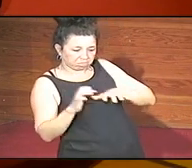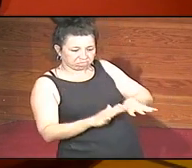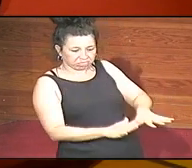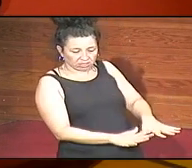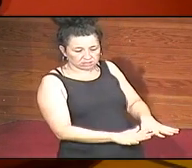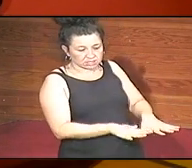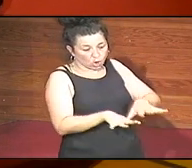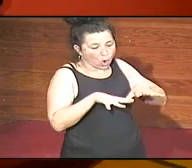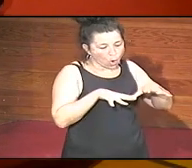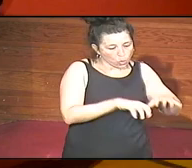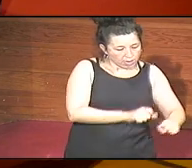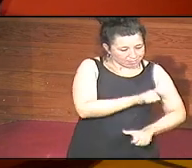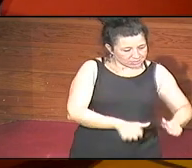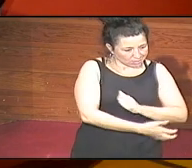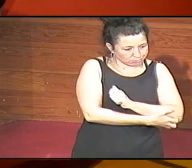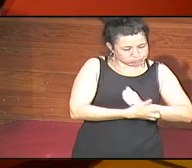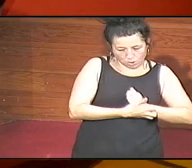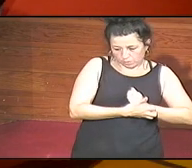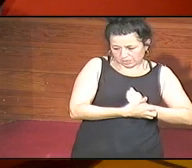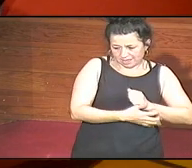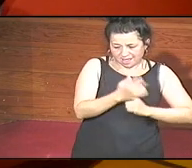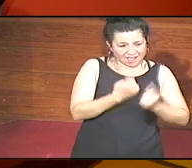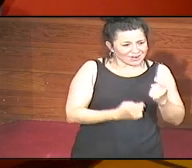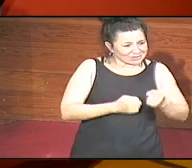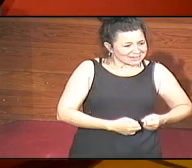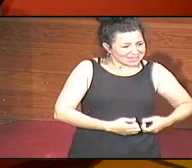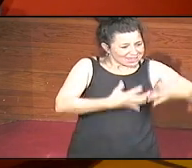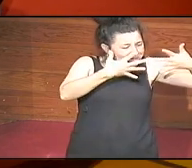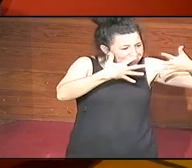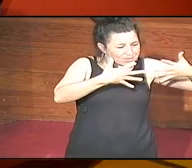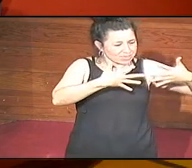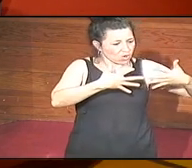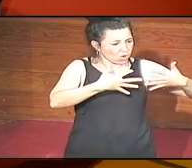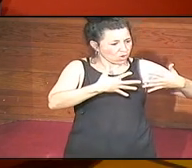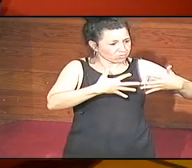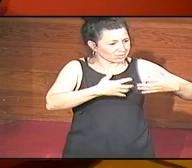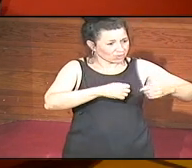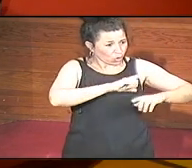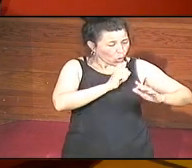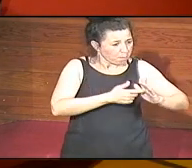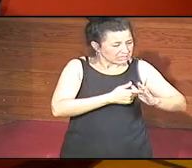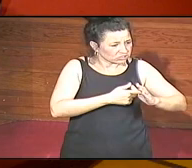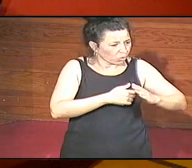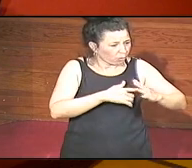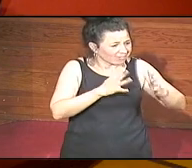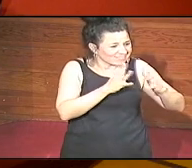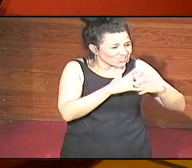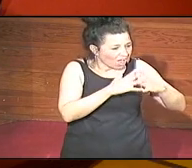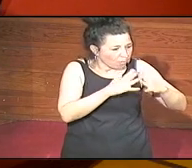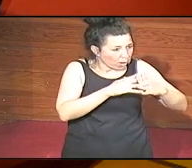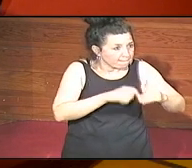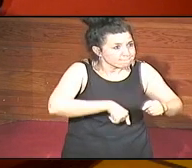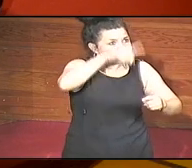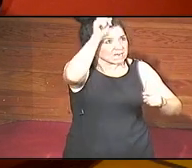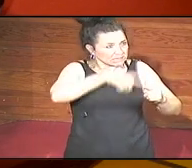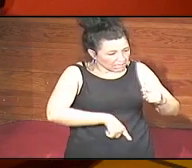ocupada por gente muy pobre hay edificios enteros que son prácticamente chabolas verticales tipo venía eso de soweto